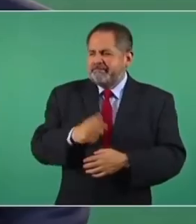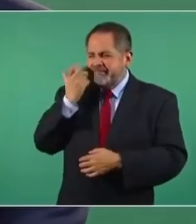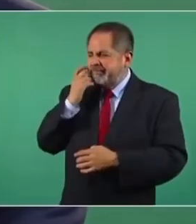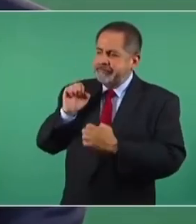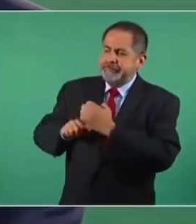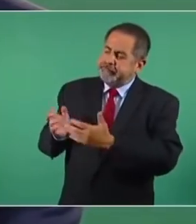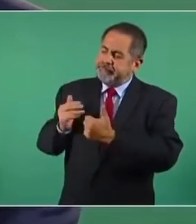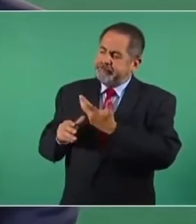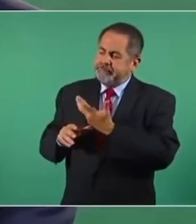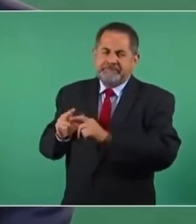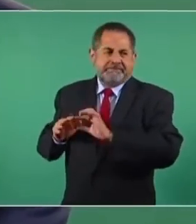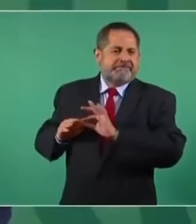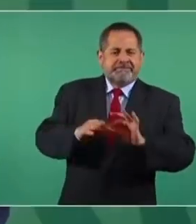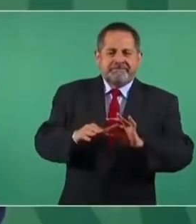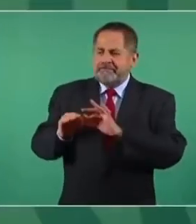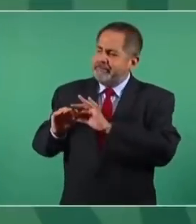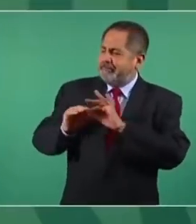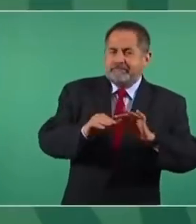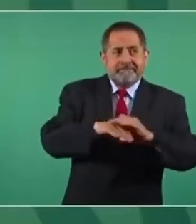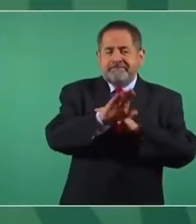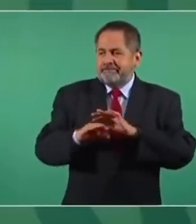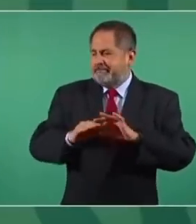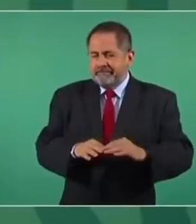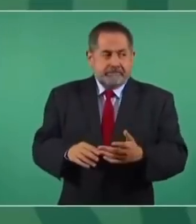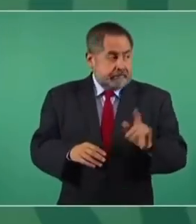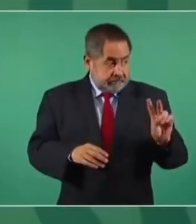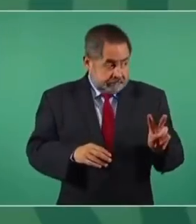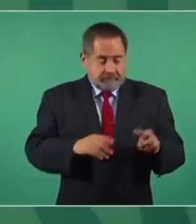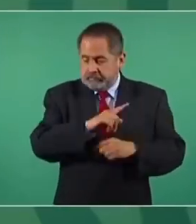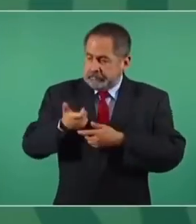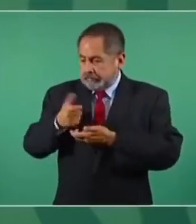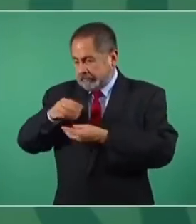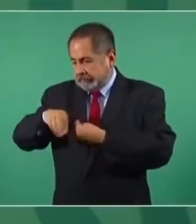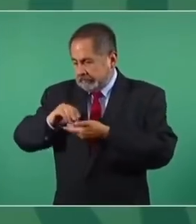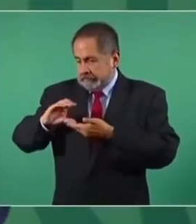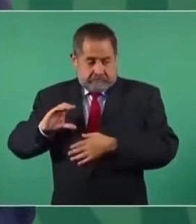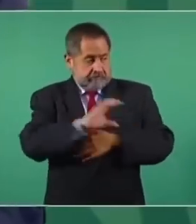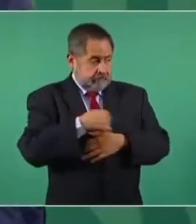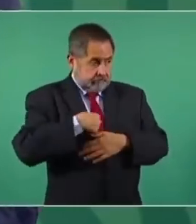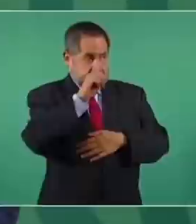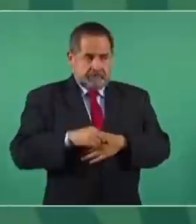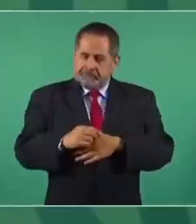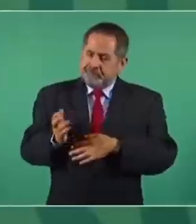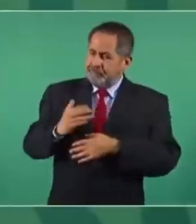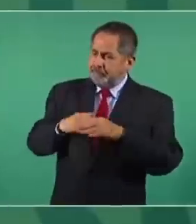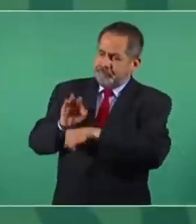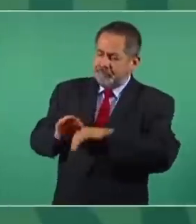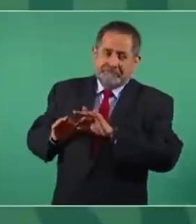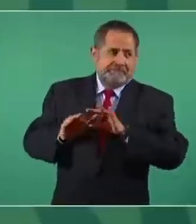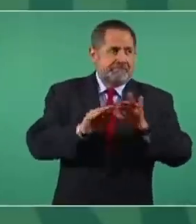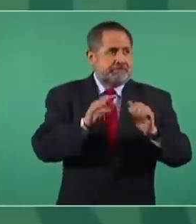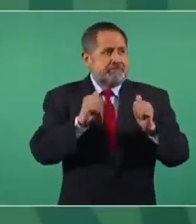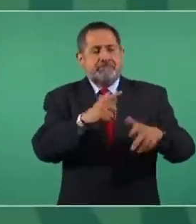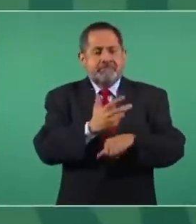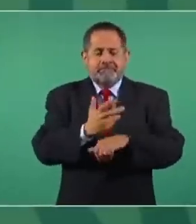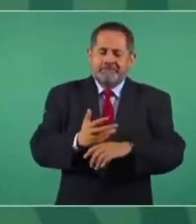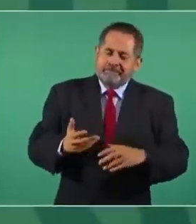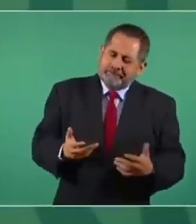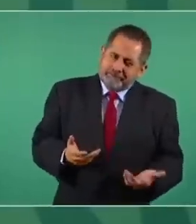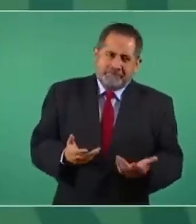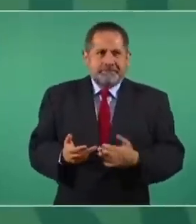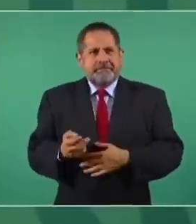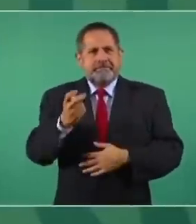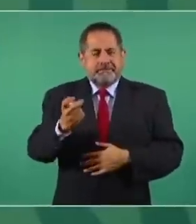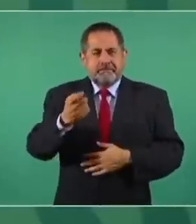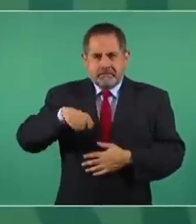polleros, reúnen dinero con ese propósito y lo que quieren es llegar a Estados Unidos. Entonces,